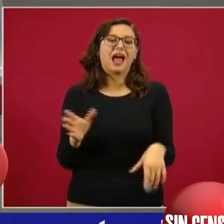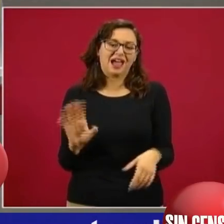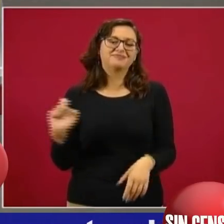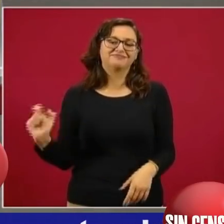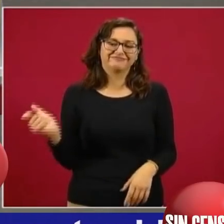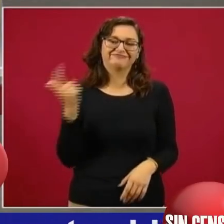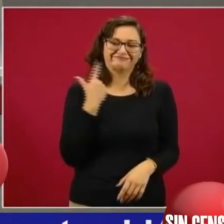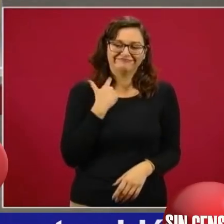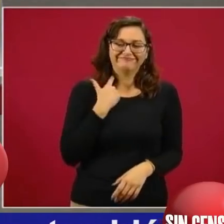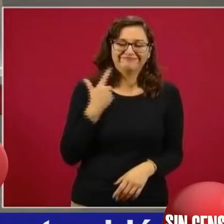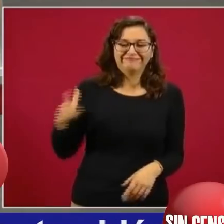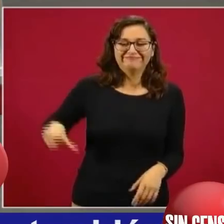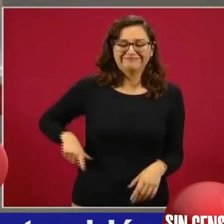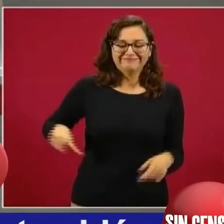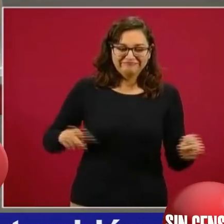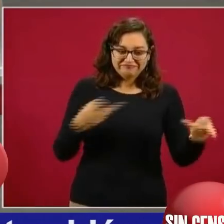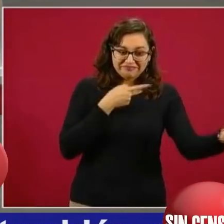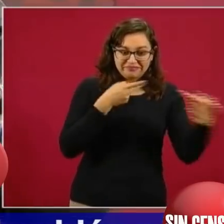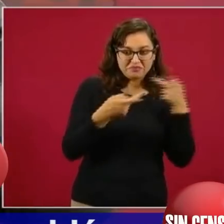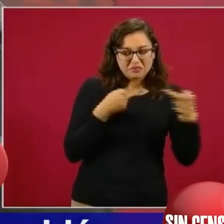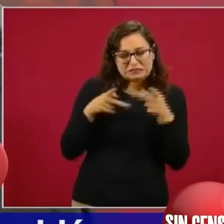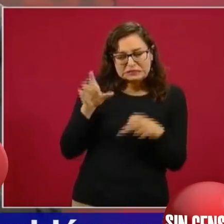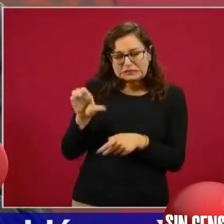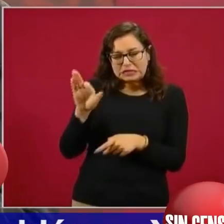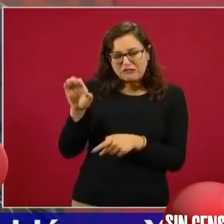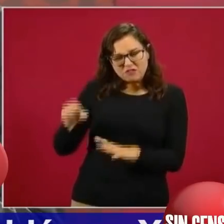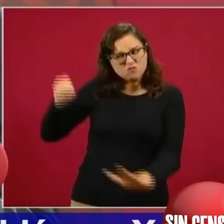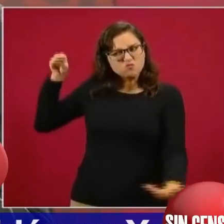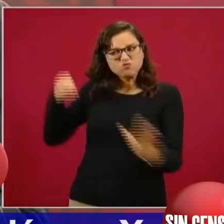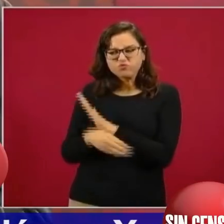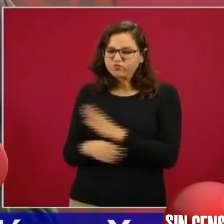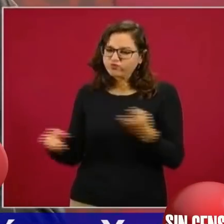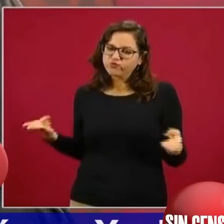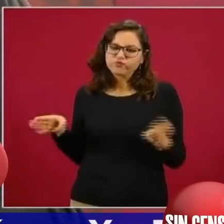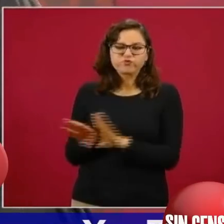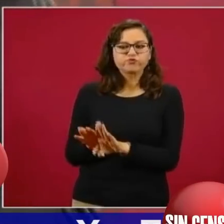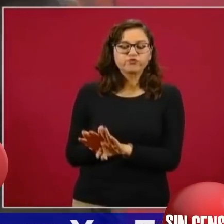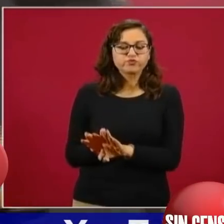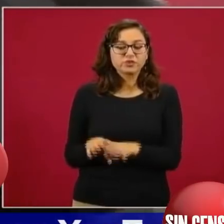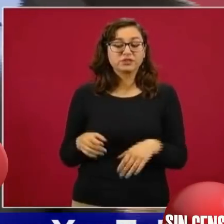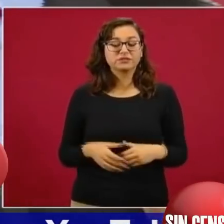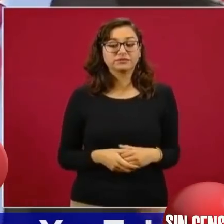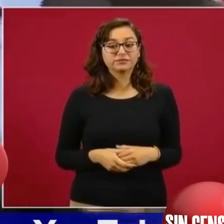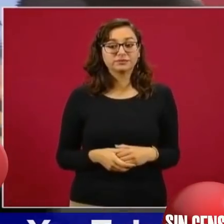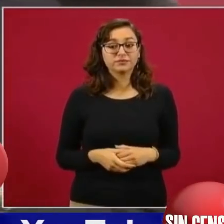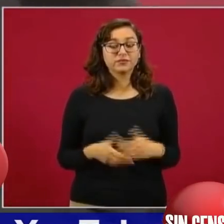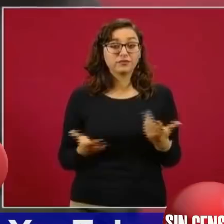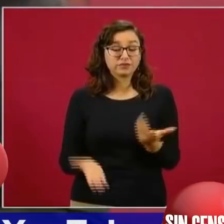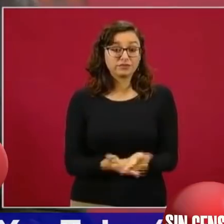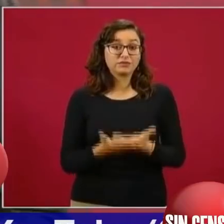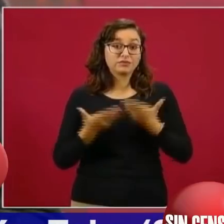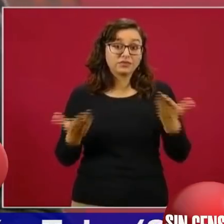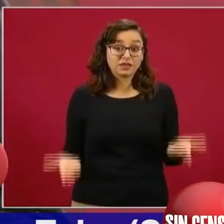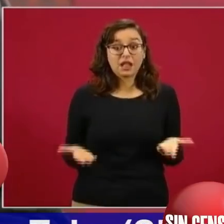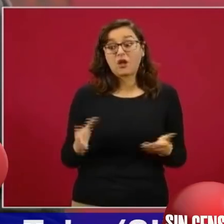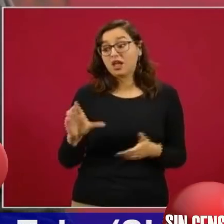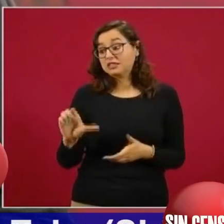y que si ahora la producción de energía es 50-50,